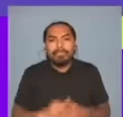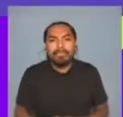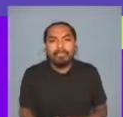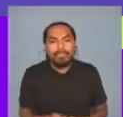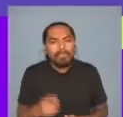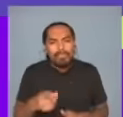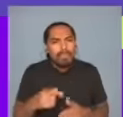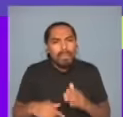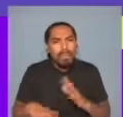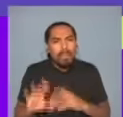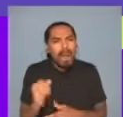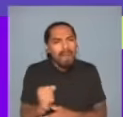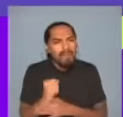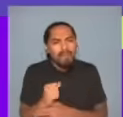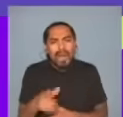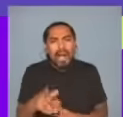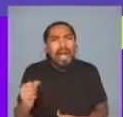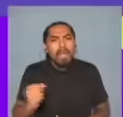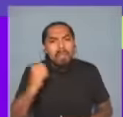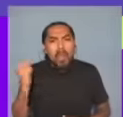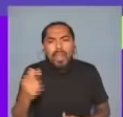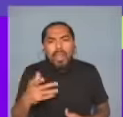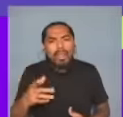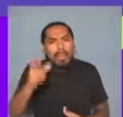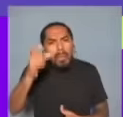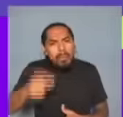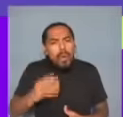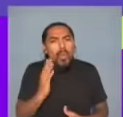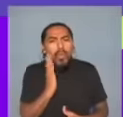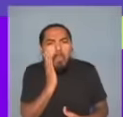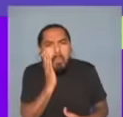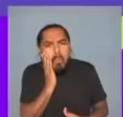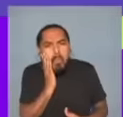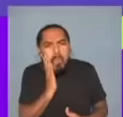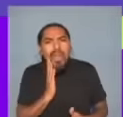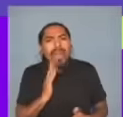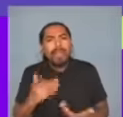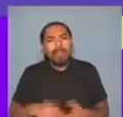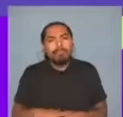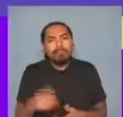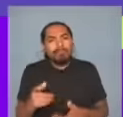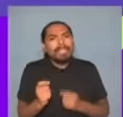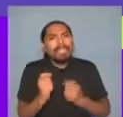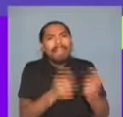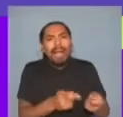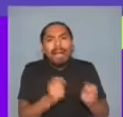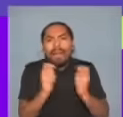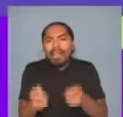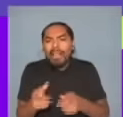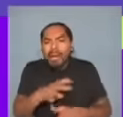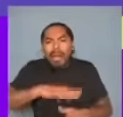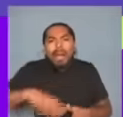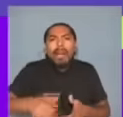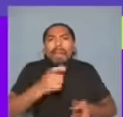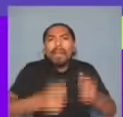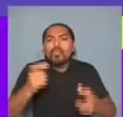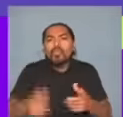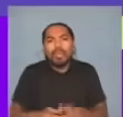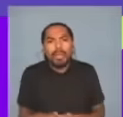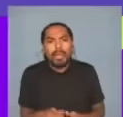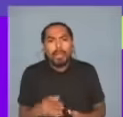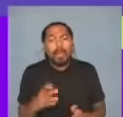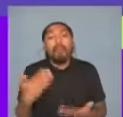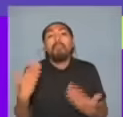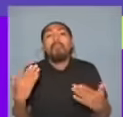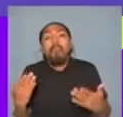que conocí, por lo que daba a la sociedad, pudo haber sido intendente, pudo haber sido hasta gobernador de la provincia